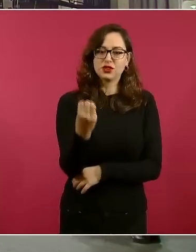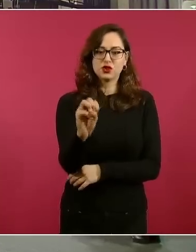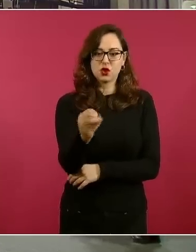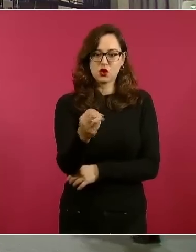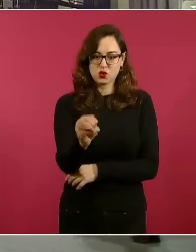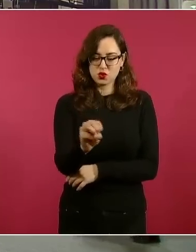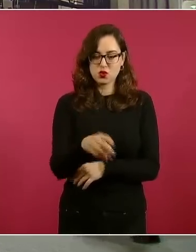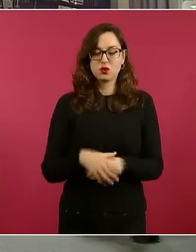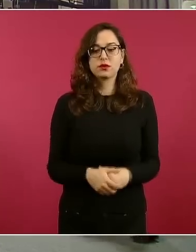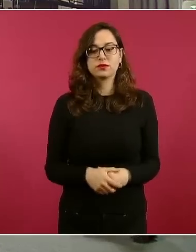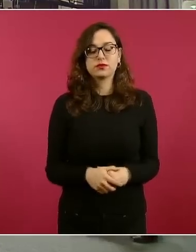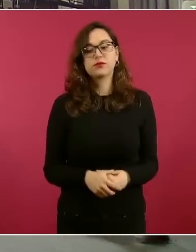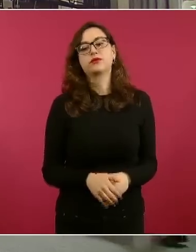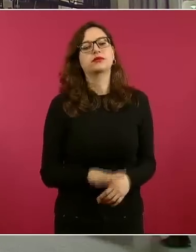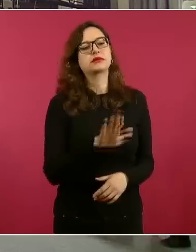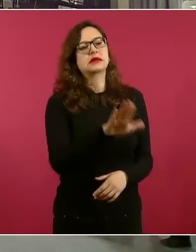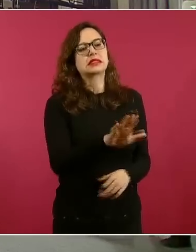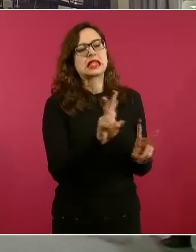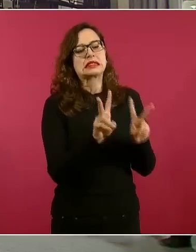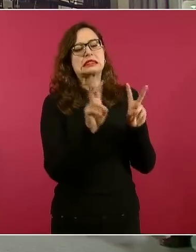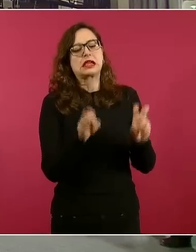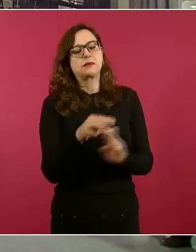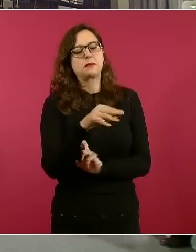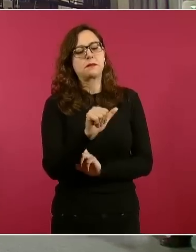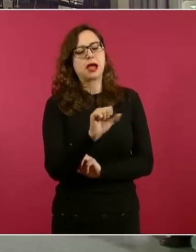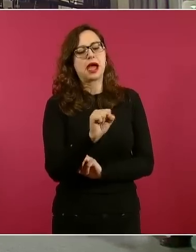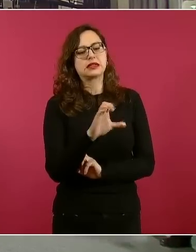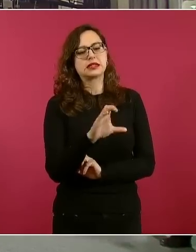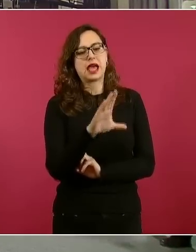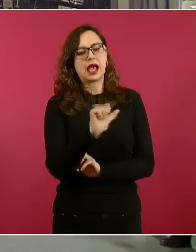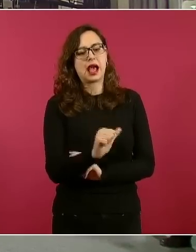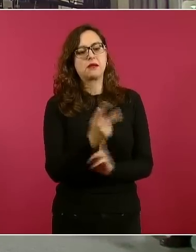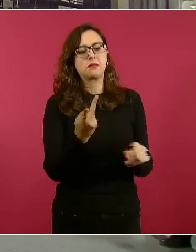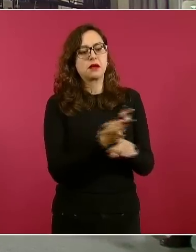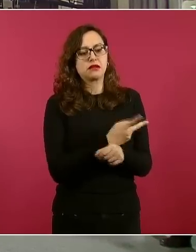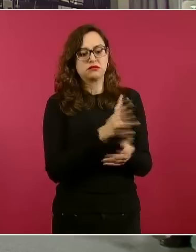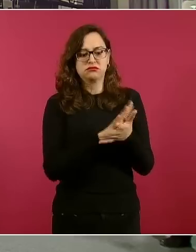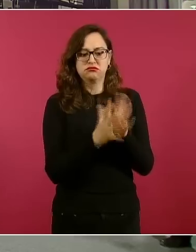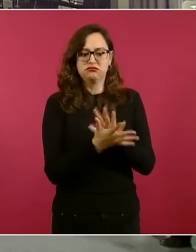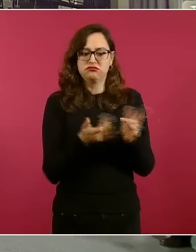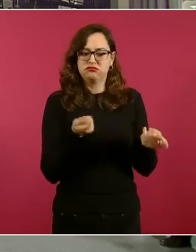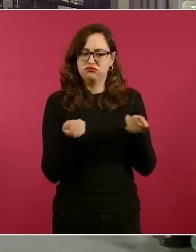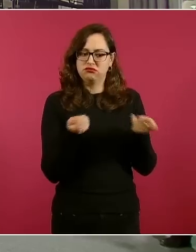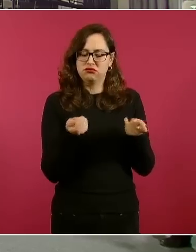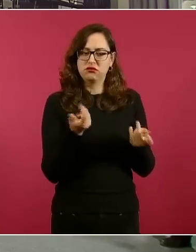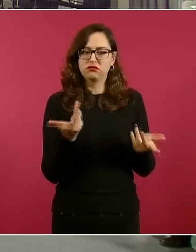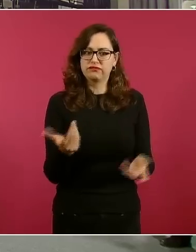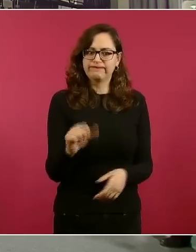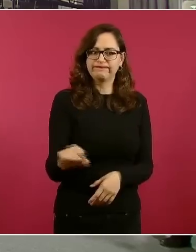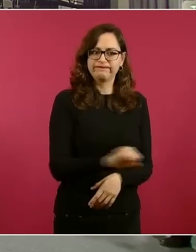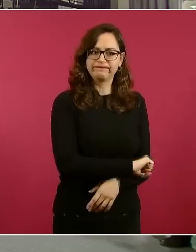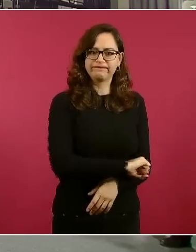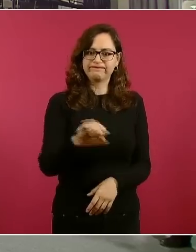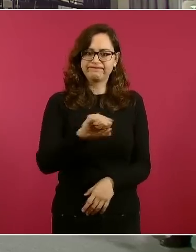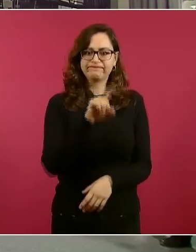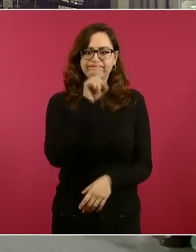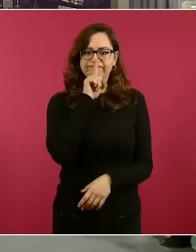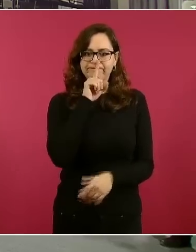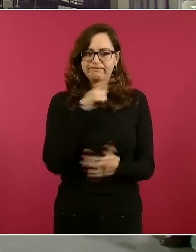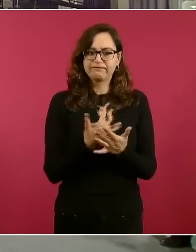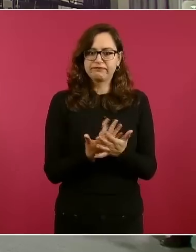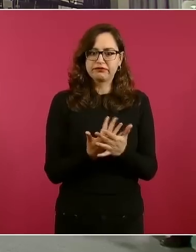Presidente, solamente en el tema de Maseca, usted había dicho que había el compromiso de no subir la harina hasta